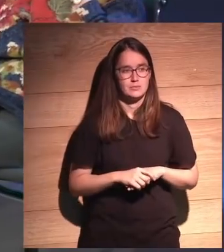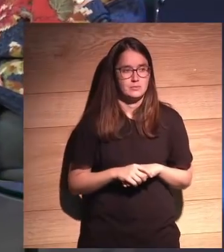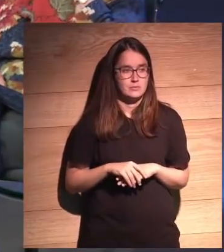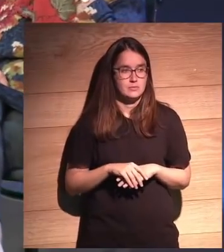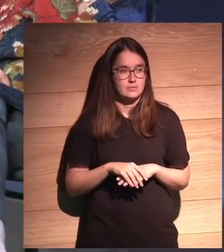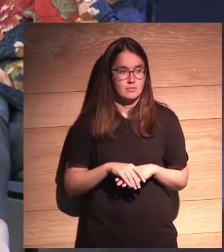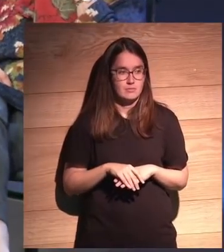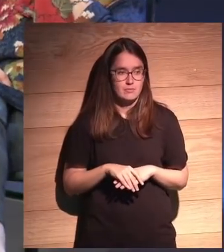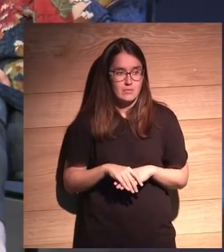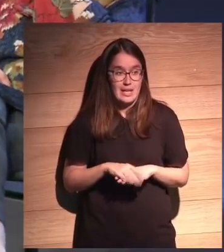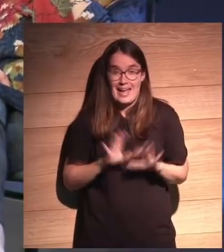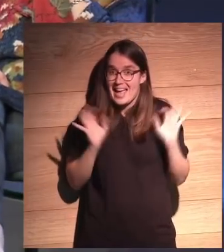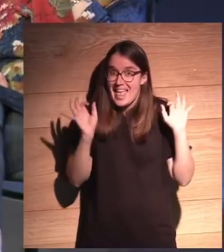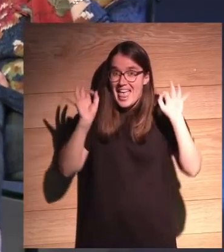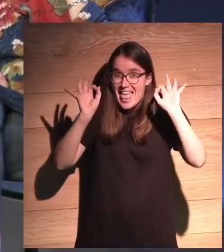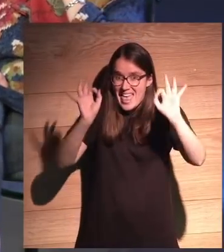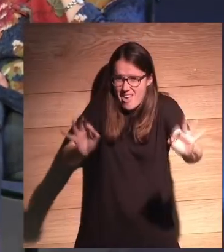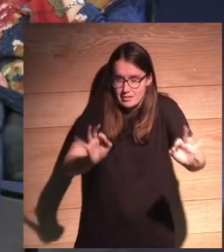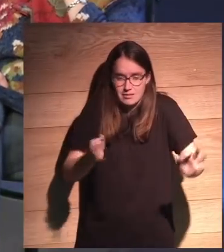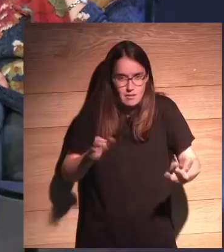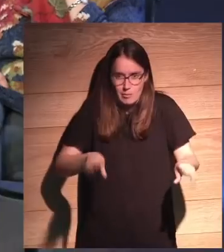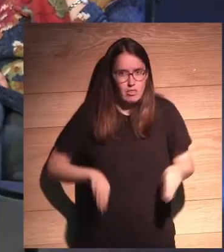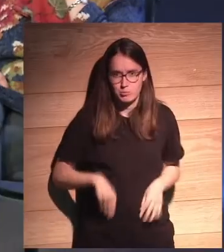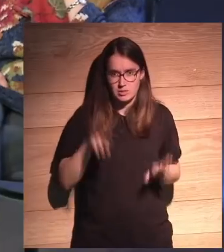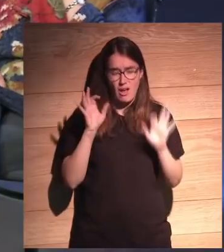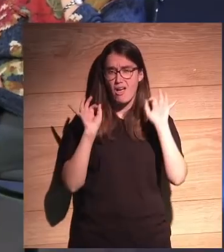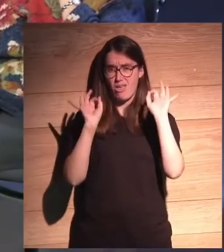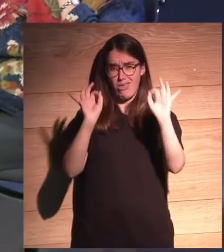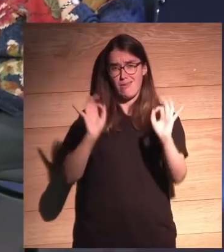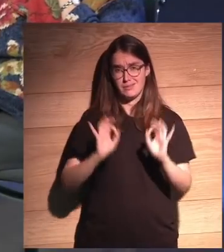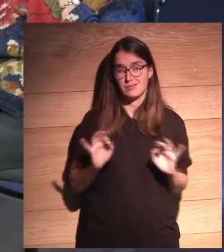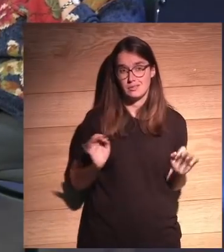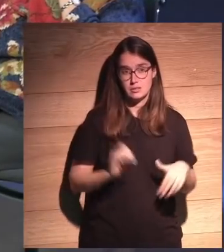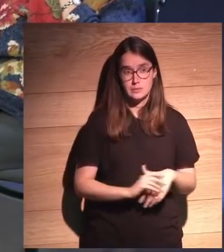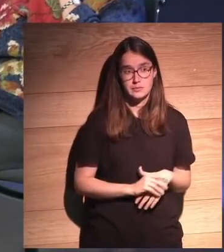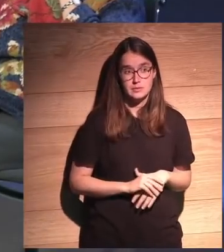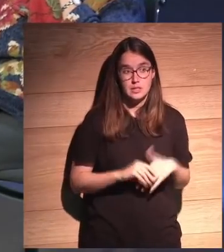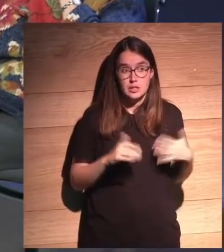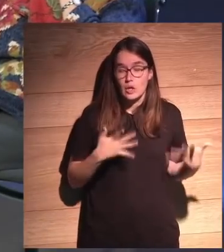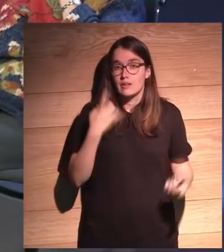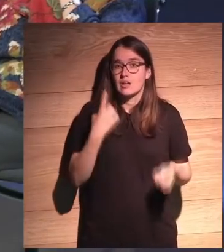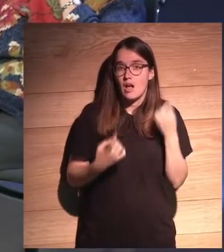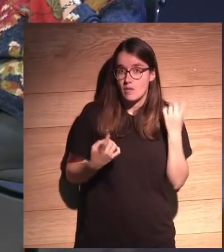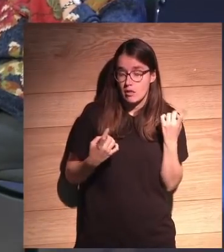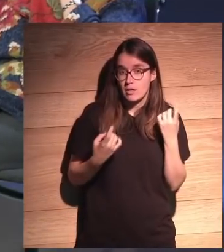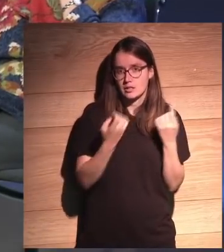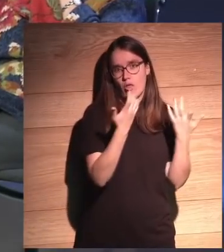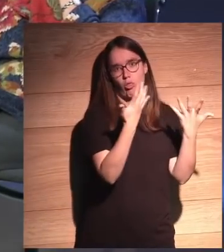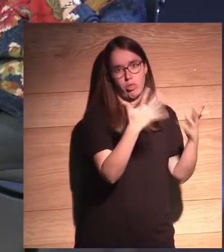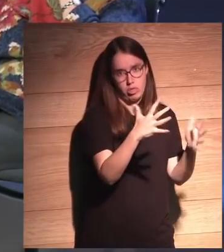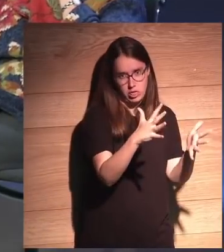exposición. Esto hay que reconocer que es así. Entonces, a veces son